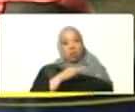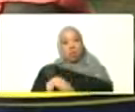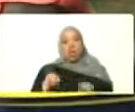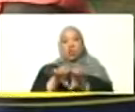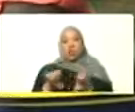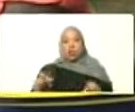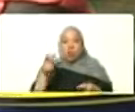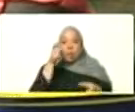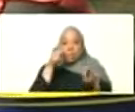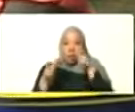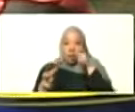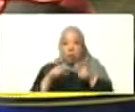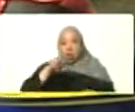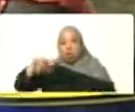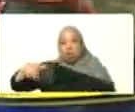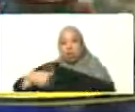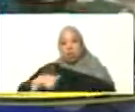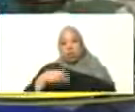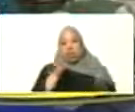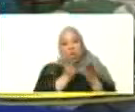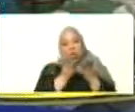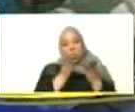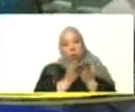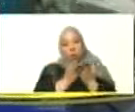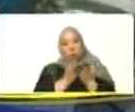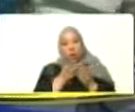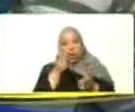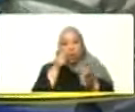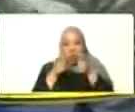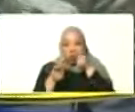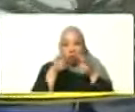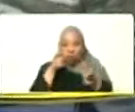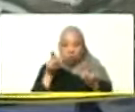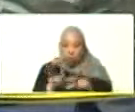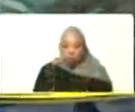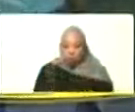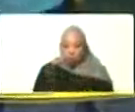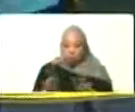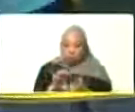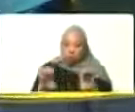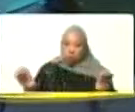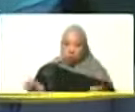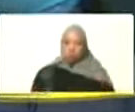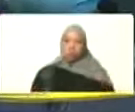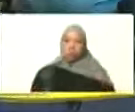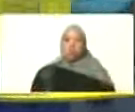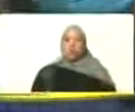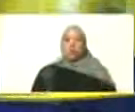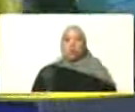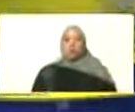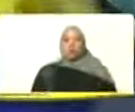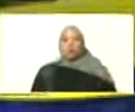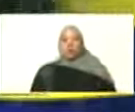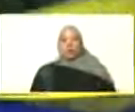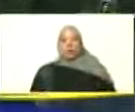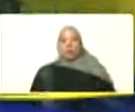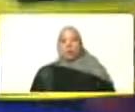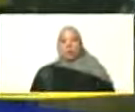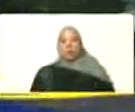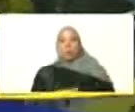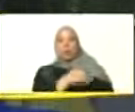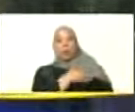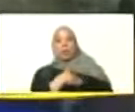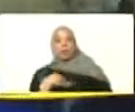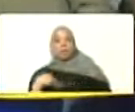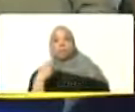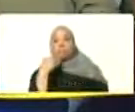estar pendiente de nuestra institución, por estar pendiente del área educativa. Quiero agradecer a